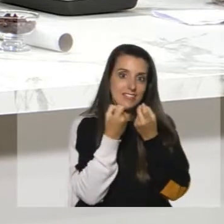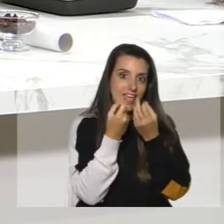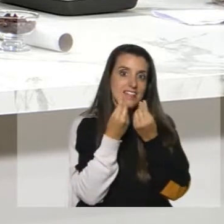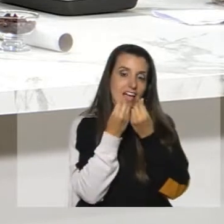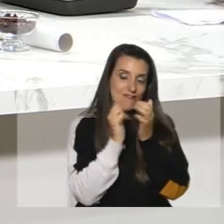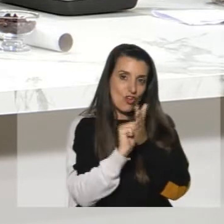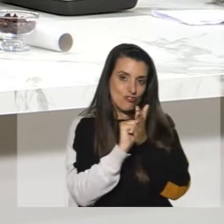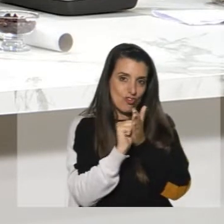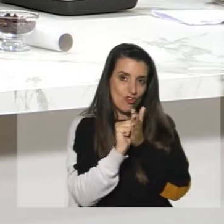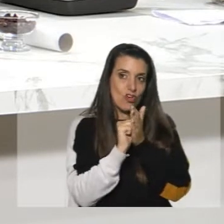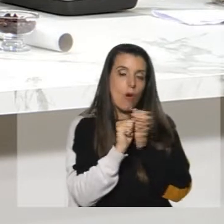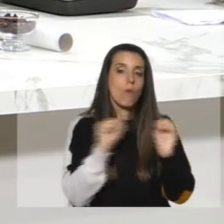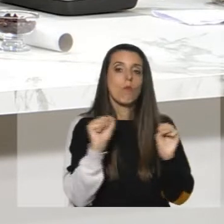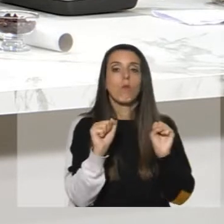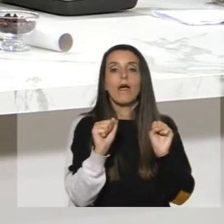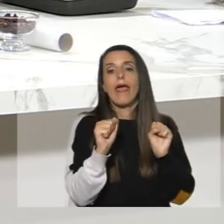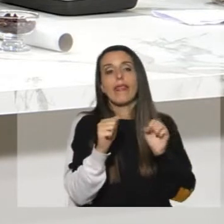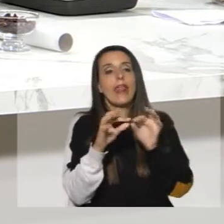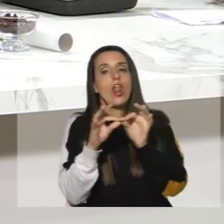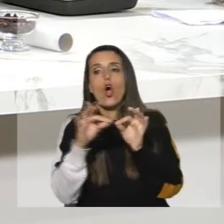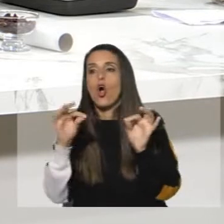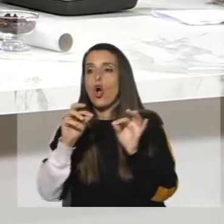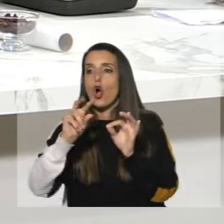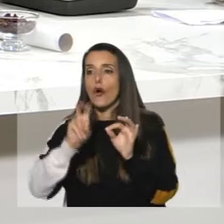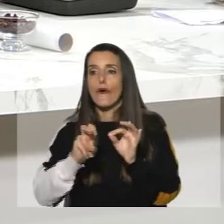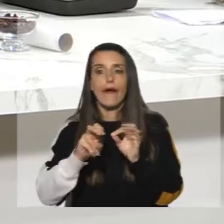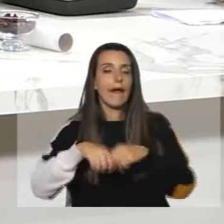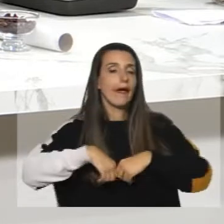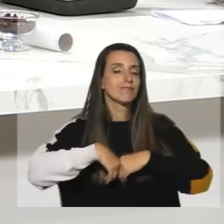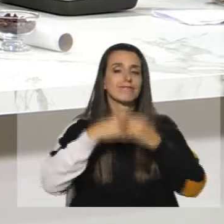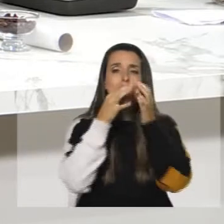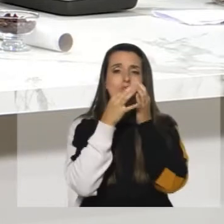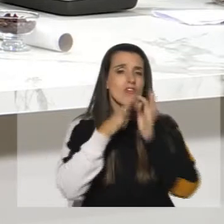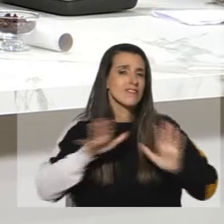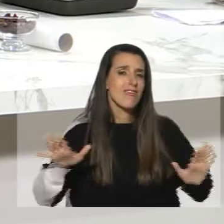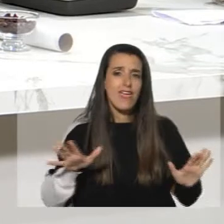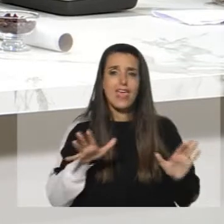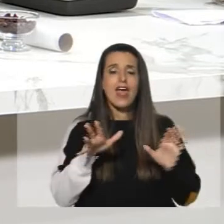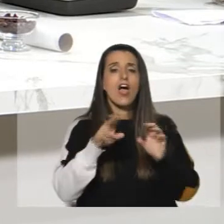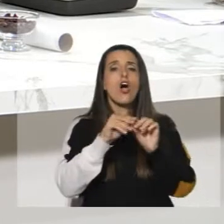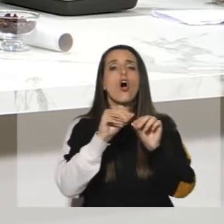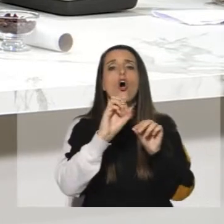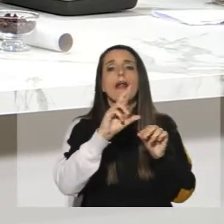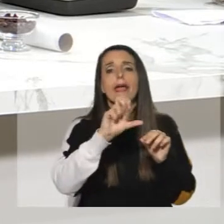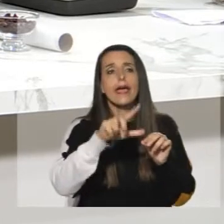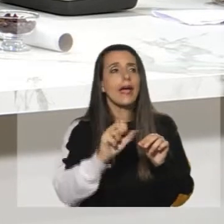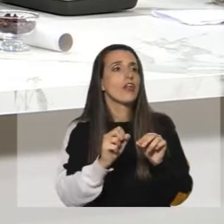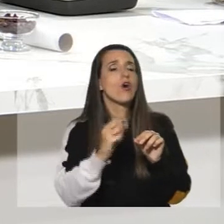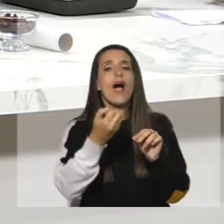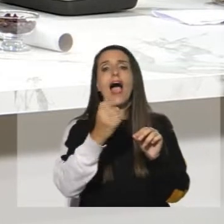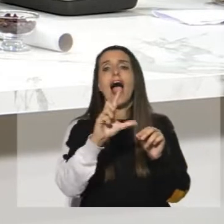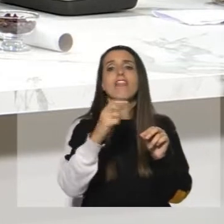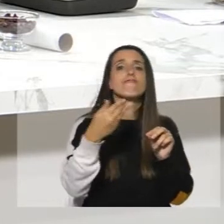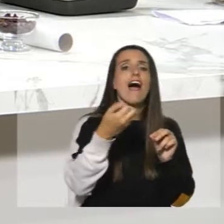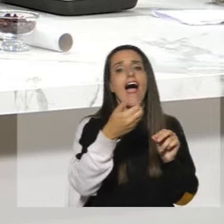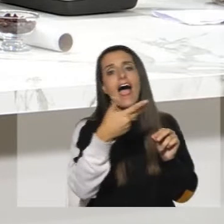más gustito. Le pueden poner hierbas, le pueden poner panceta, tostada, le pueden agregar lo que quieran, orégano, albahaca. Lo saborizamos con lo que quieran.